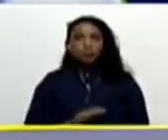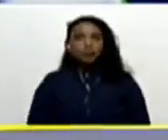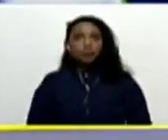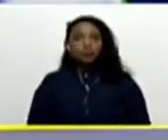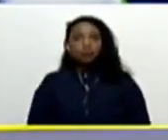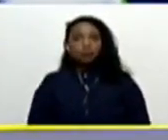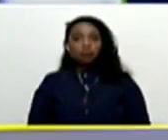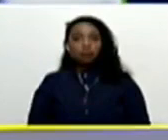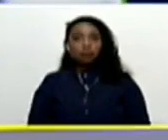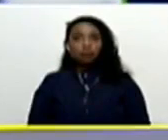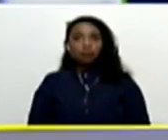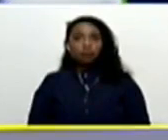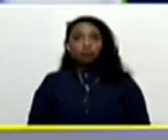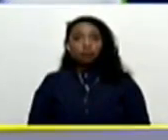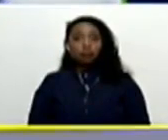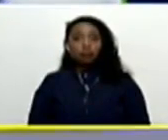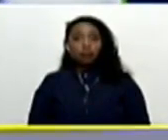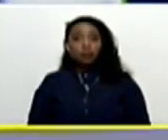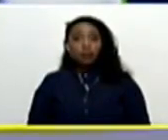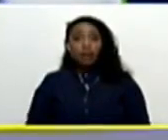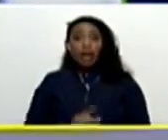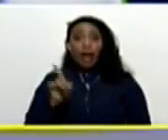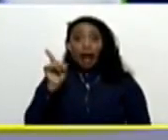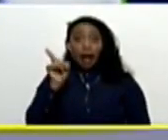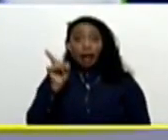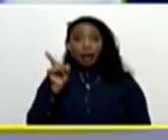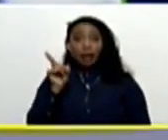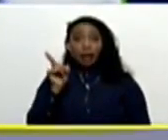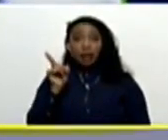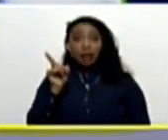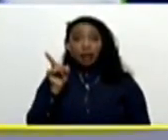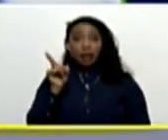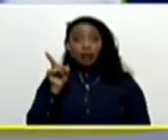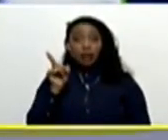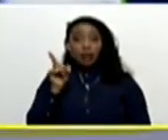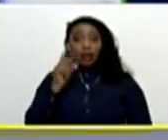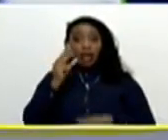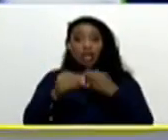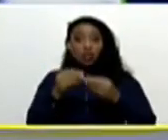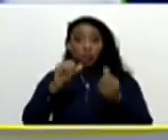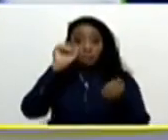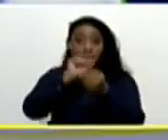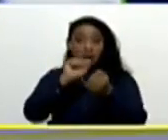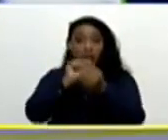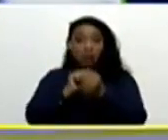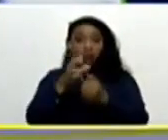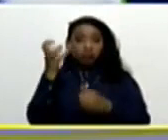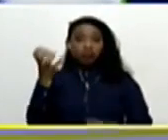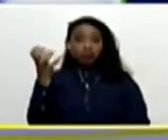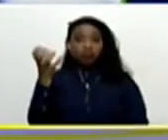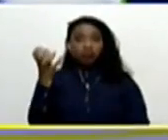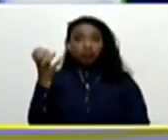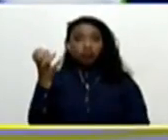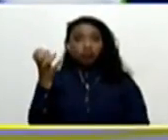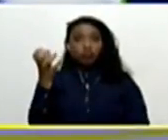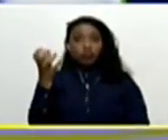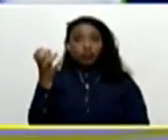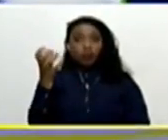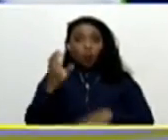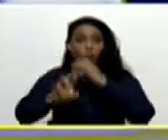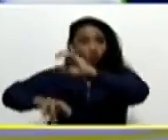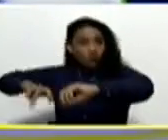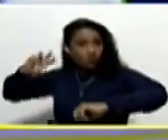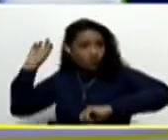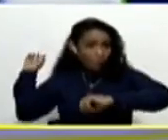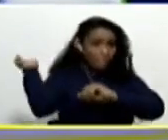que quedándose sin municiones tomó una piedra y la lanzó